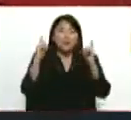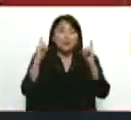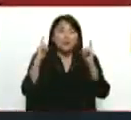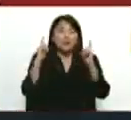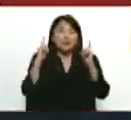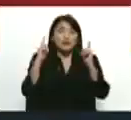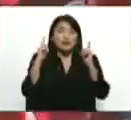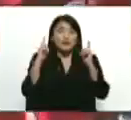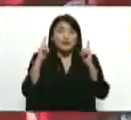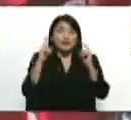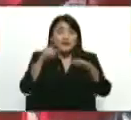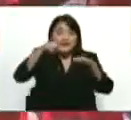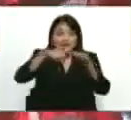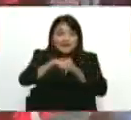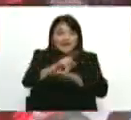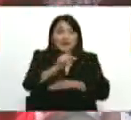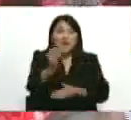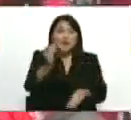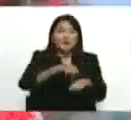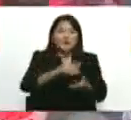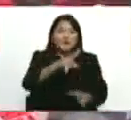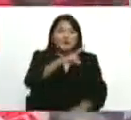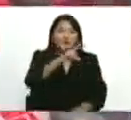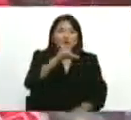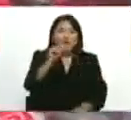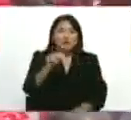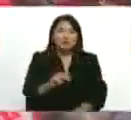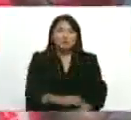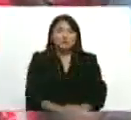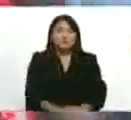Guaira, por La Guaira,